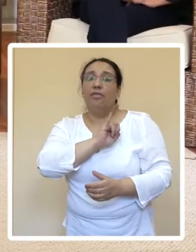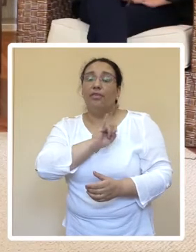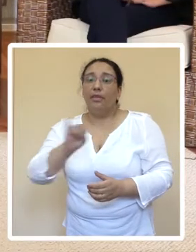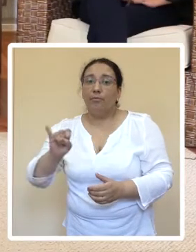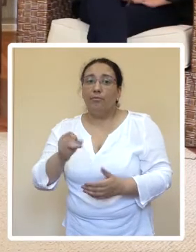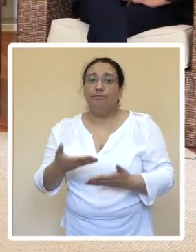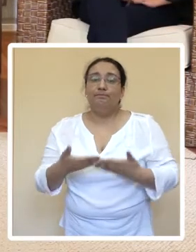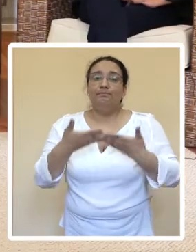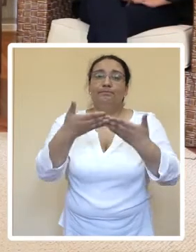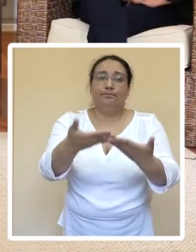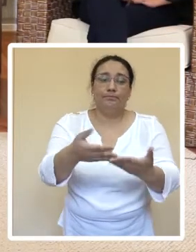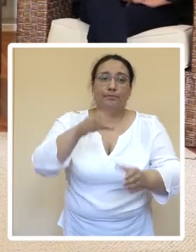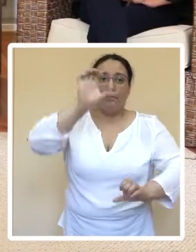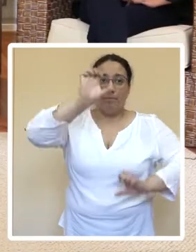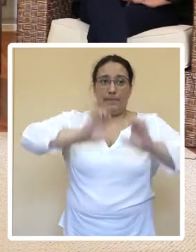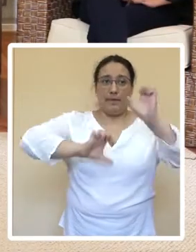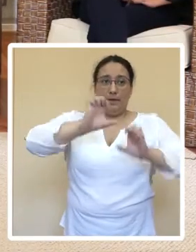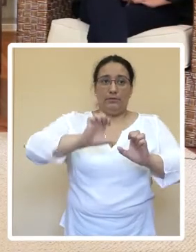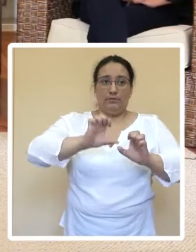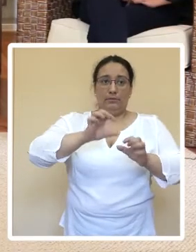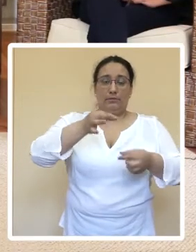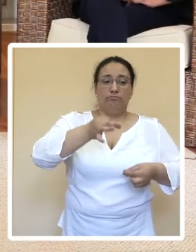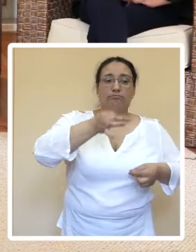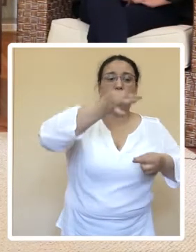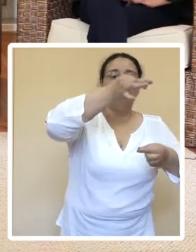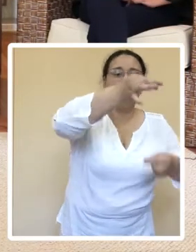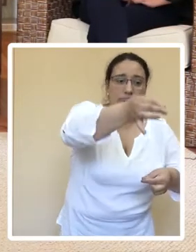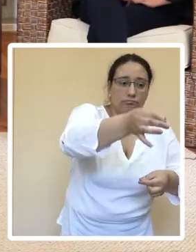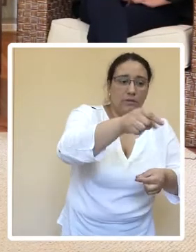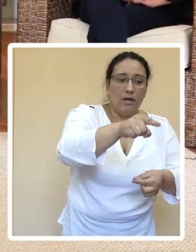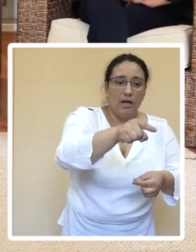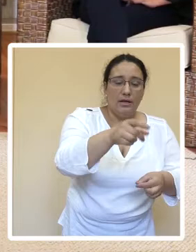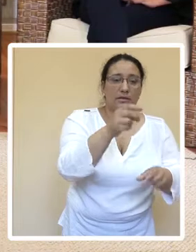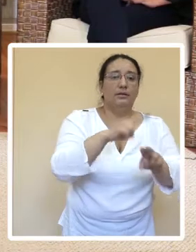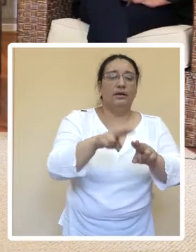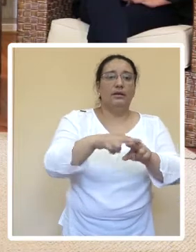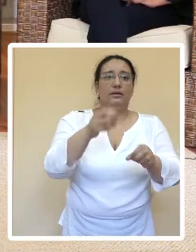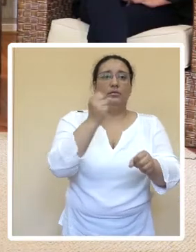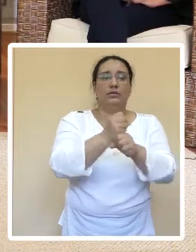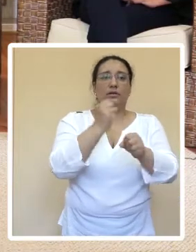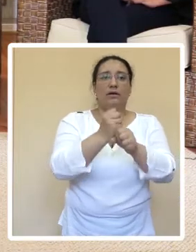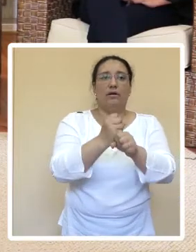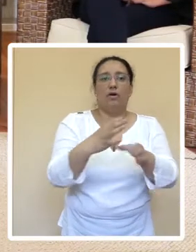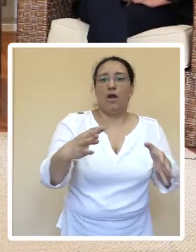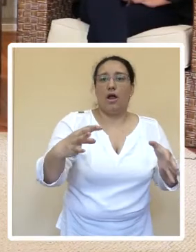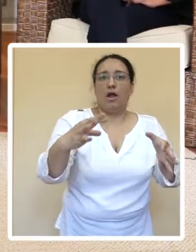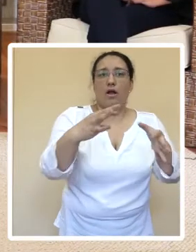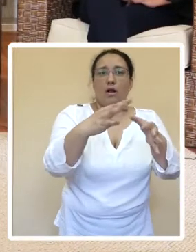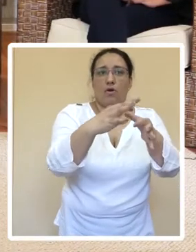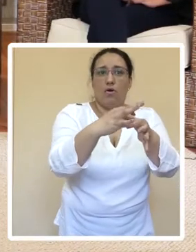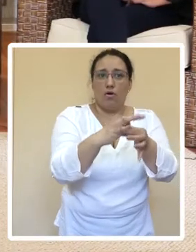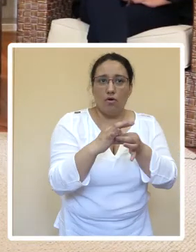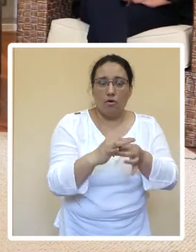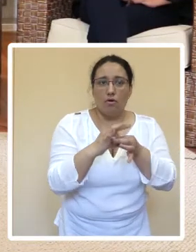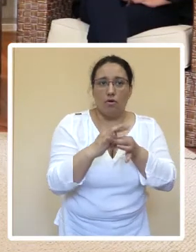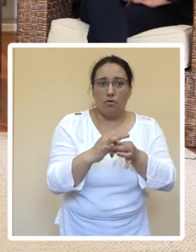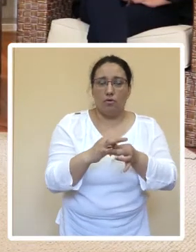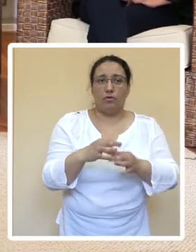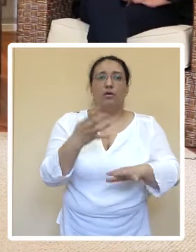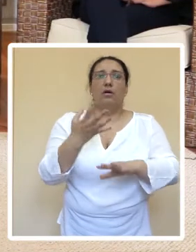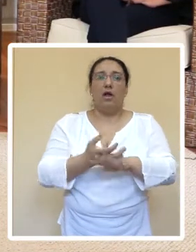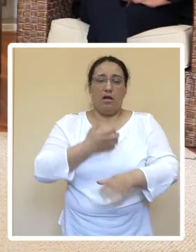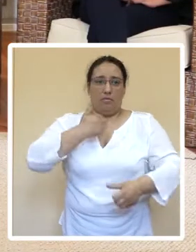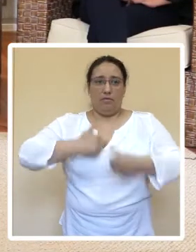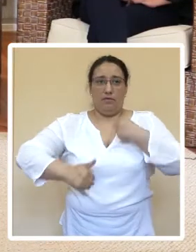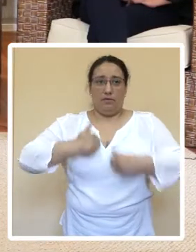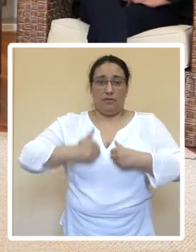y ofrece al postulante, y eso se evalúa siempre con el prevencionista de riesgo, también, que es un profesional importante en la empresa, porque